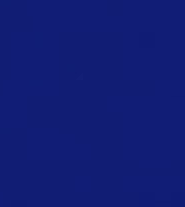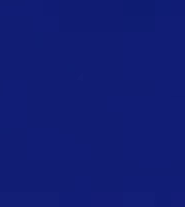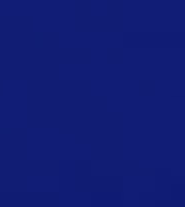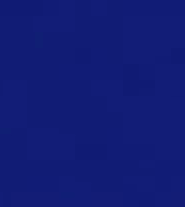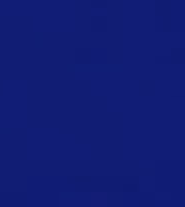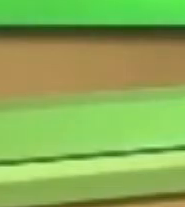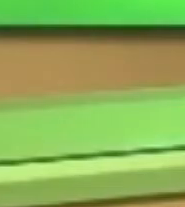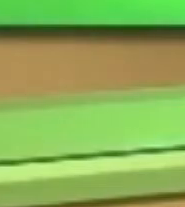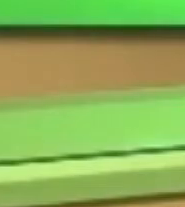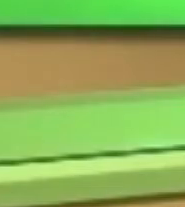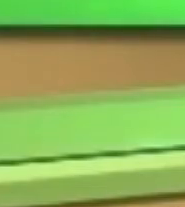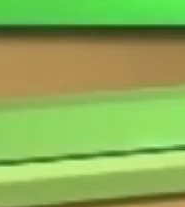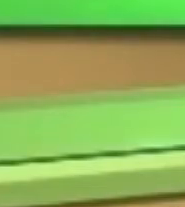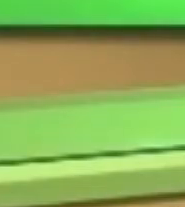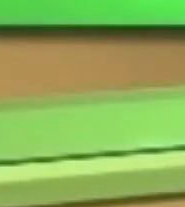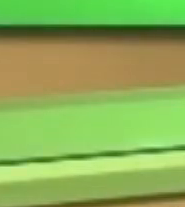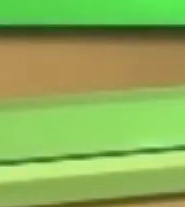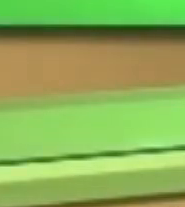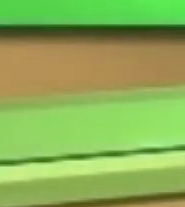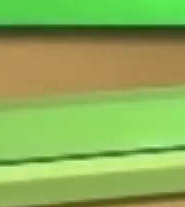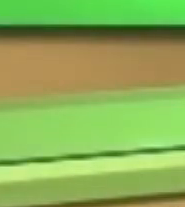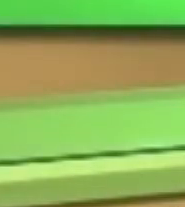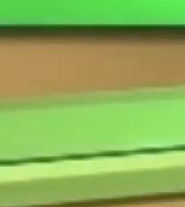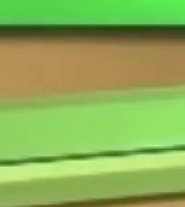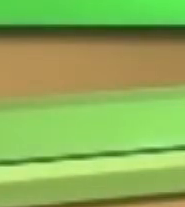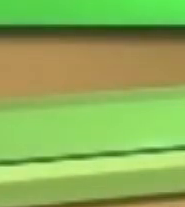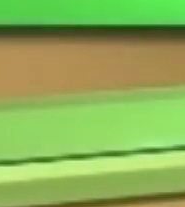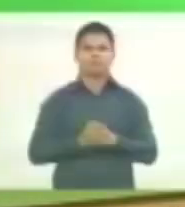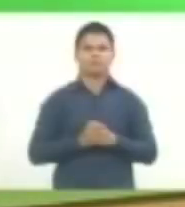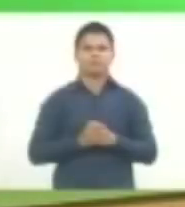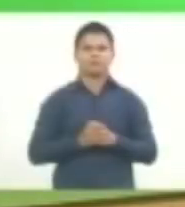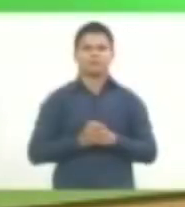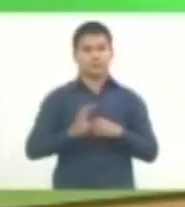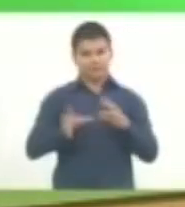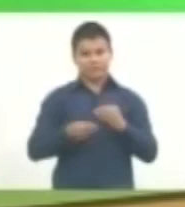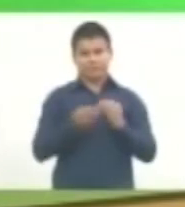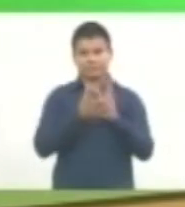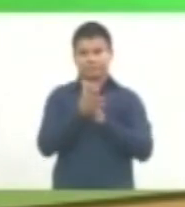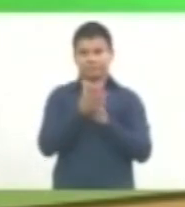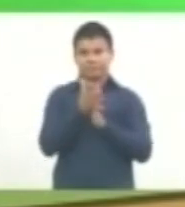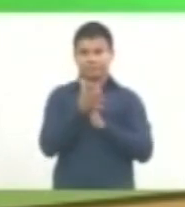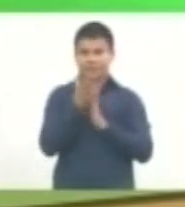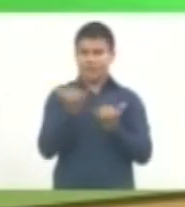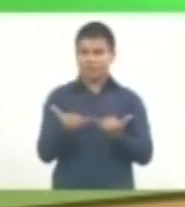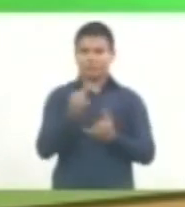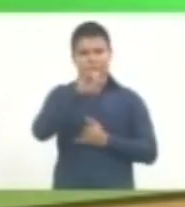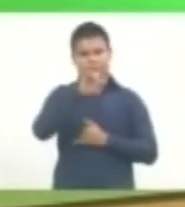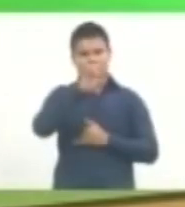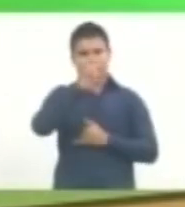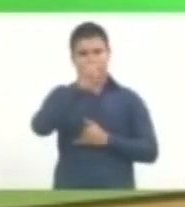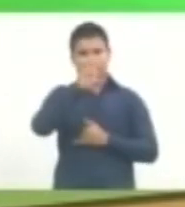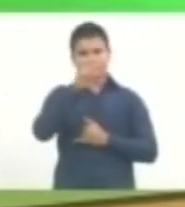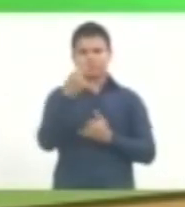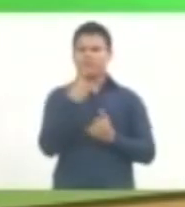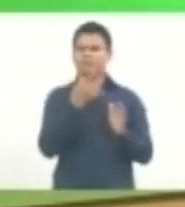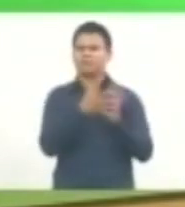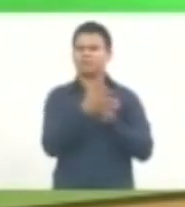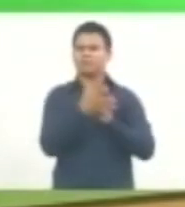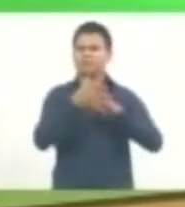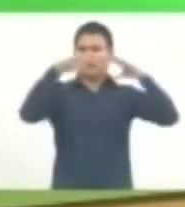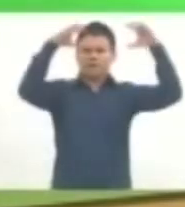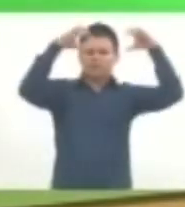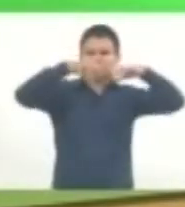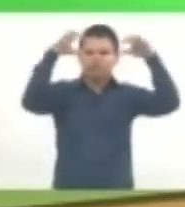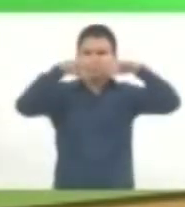314-782-0938. Bien, y tenemos más información. En el país inicia la temporada de lluvias y según el IDEAM, los departamentos de Atlántico,